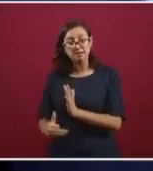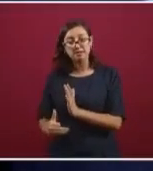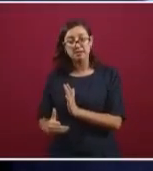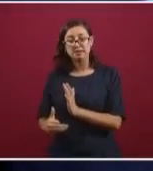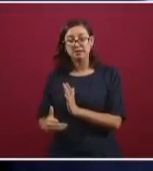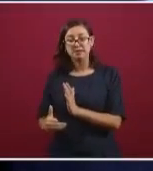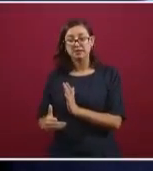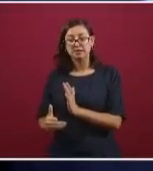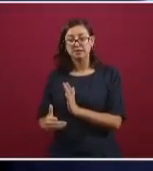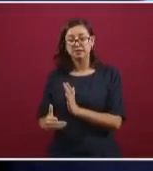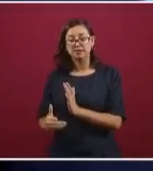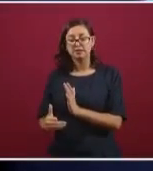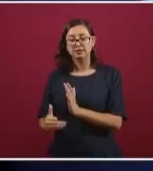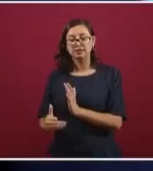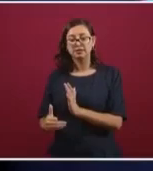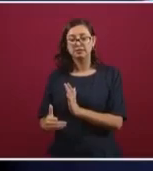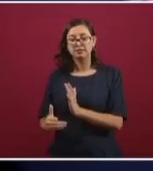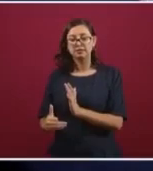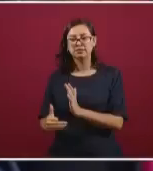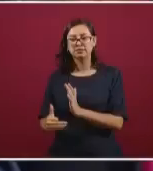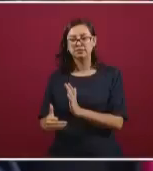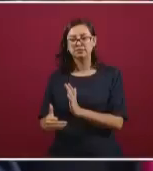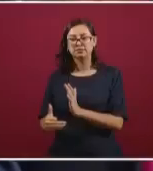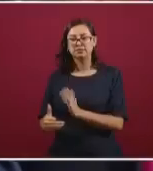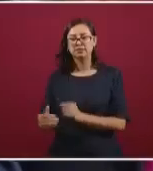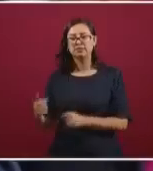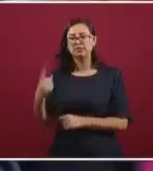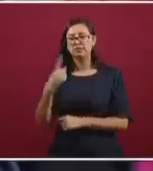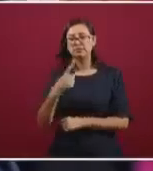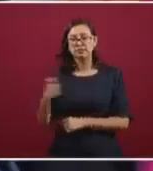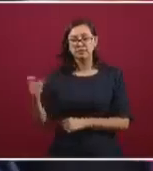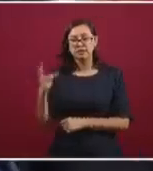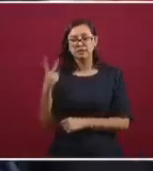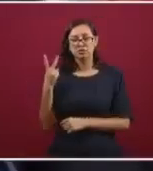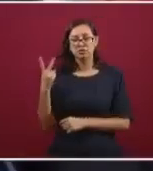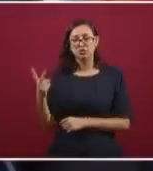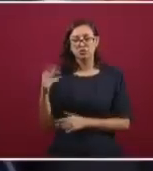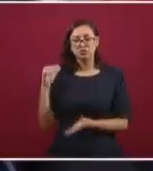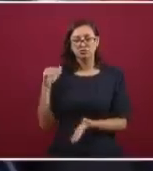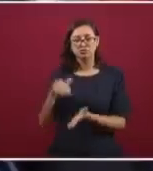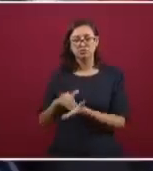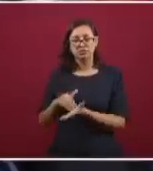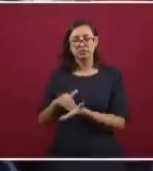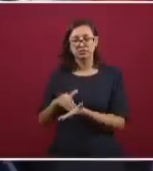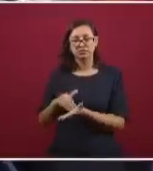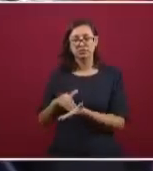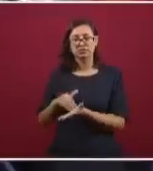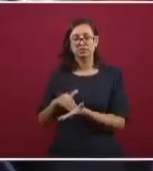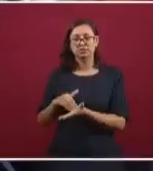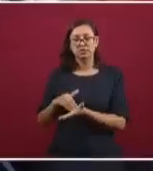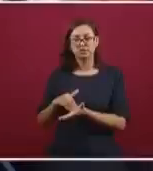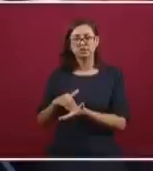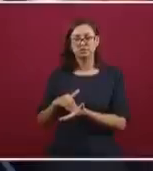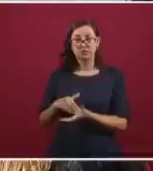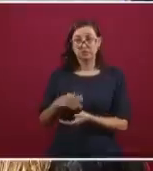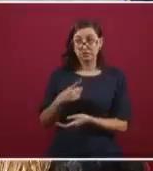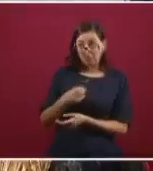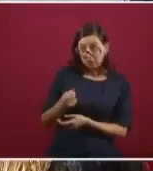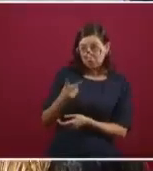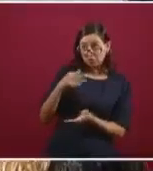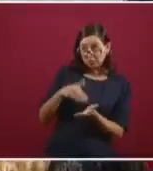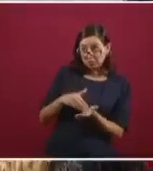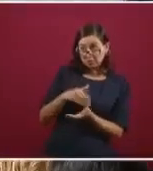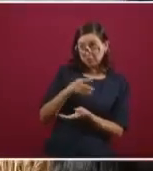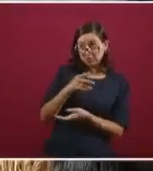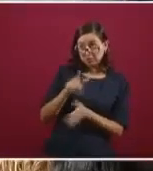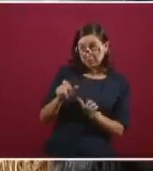Desde menos 28.65%. Es de 102 mil. 102 mil 726. Así es. Sí.